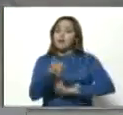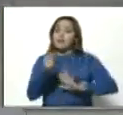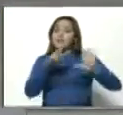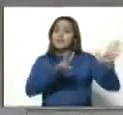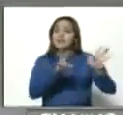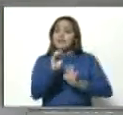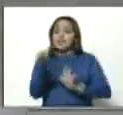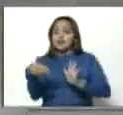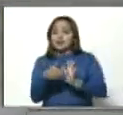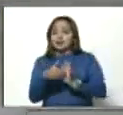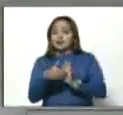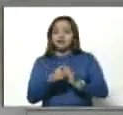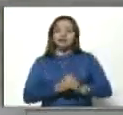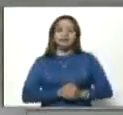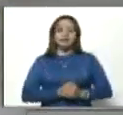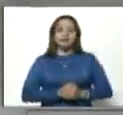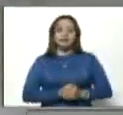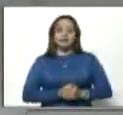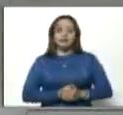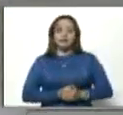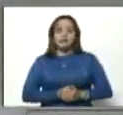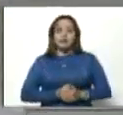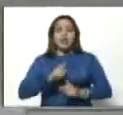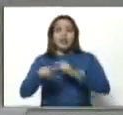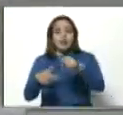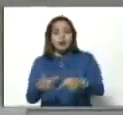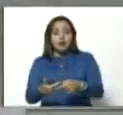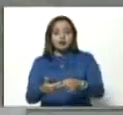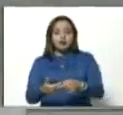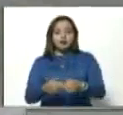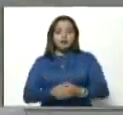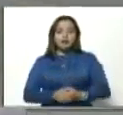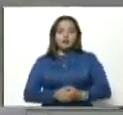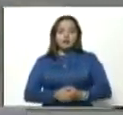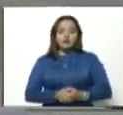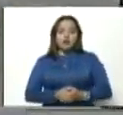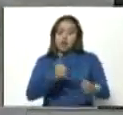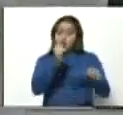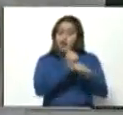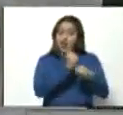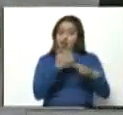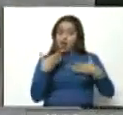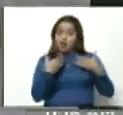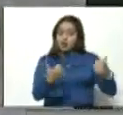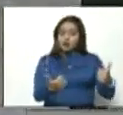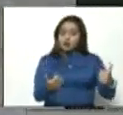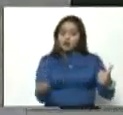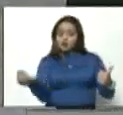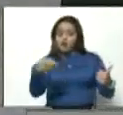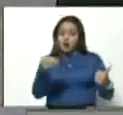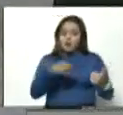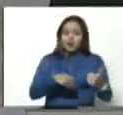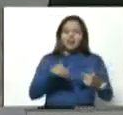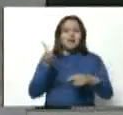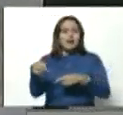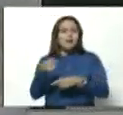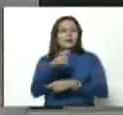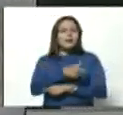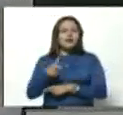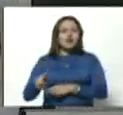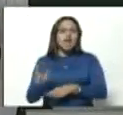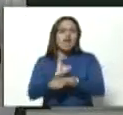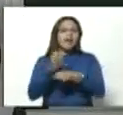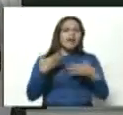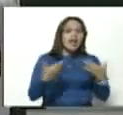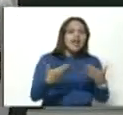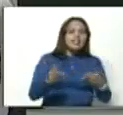nacional, inmediatamente los aproximadamente 500.000 trabajadores de la salud, a los cuales se suman los paramédicos, la gente de protección